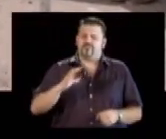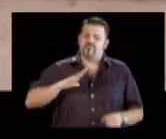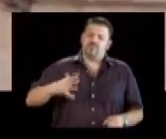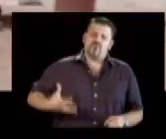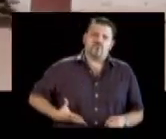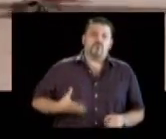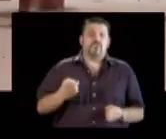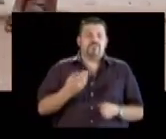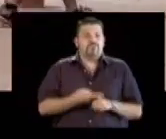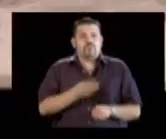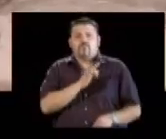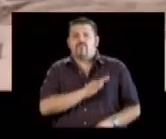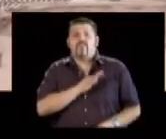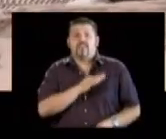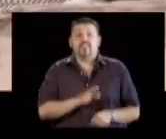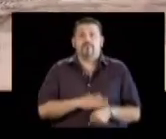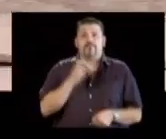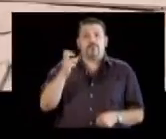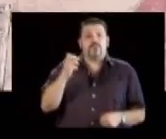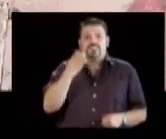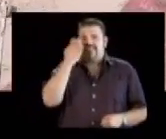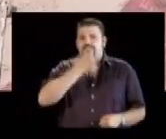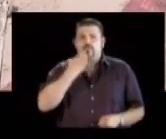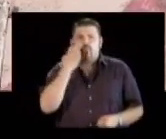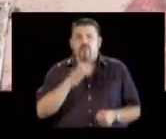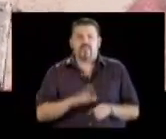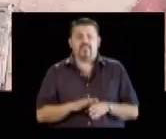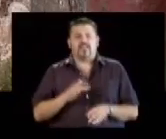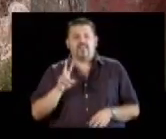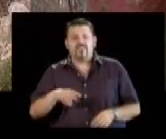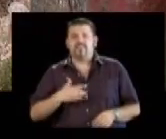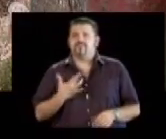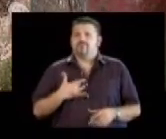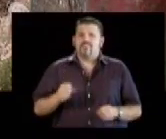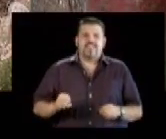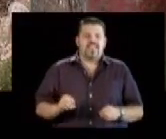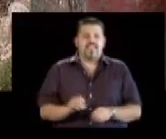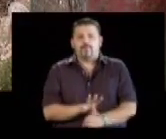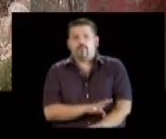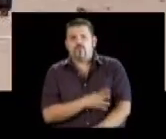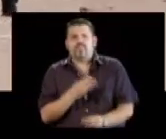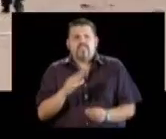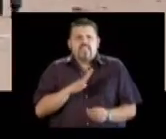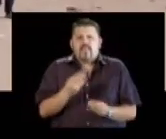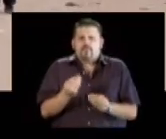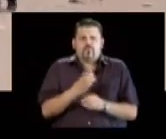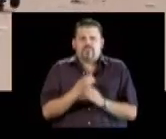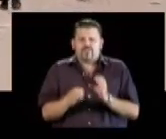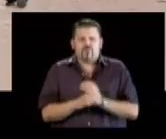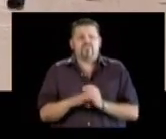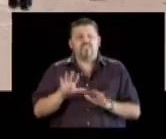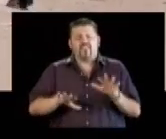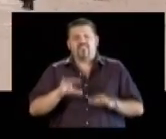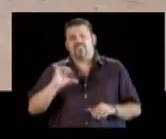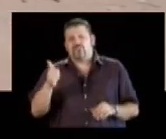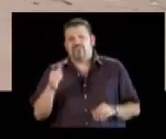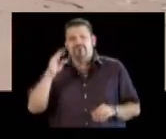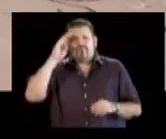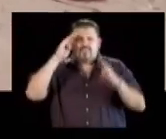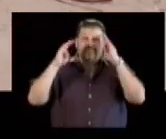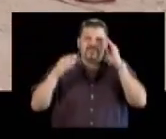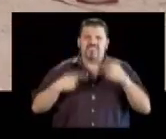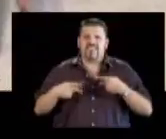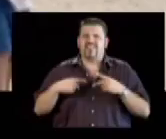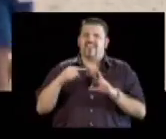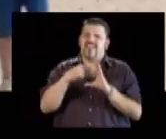de que haya llegado a esta escuela aquí. Porque estamos rodeados de mucha delincuencia, de muchas cosas negativas, que tristemente mucha gente